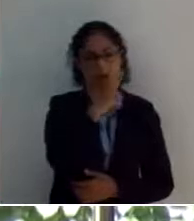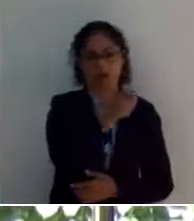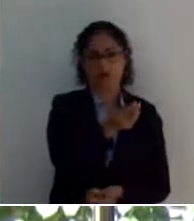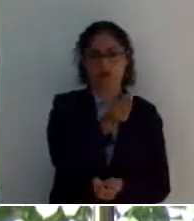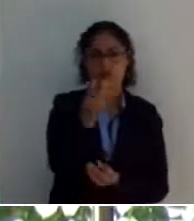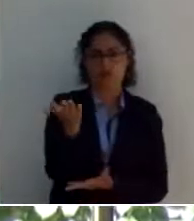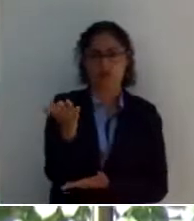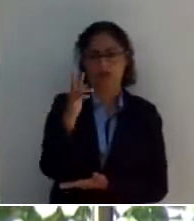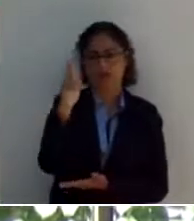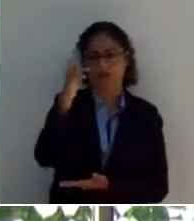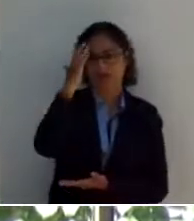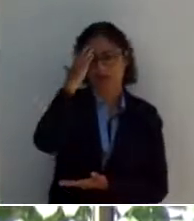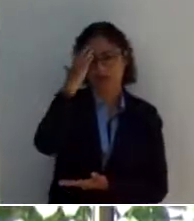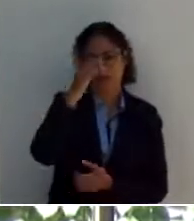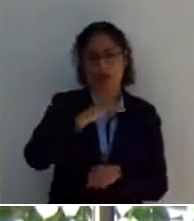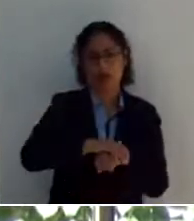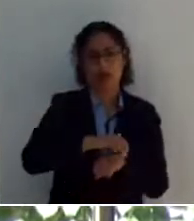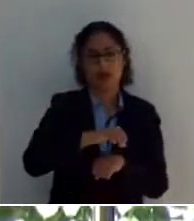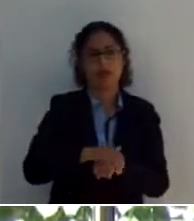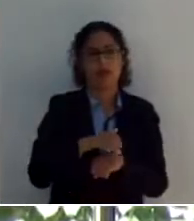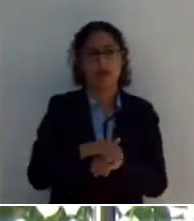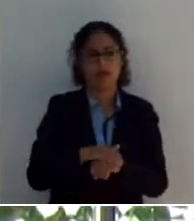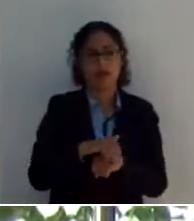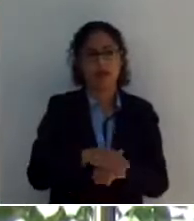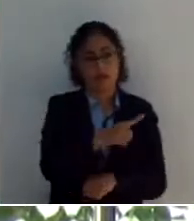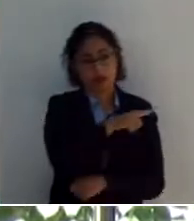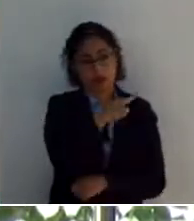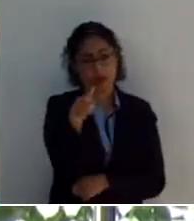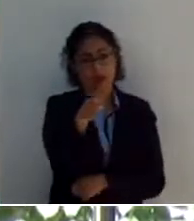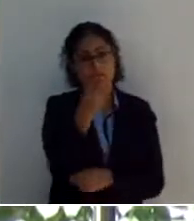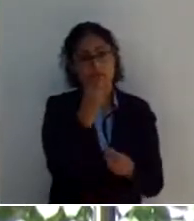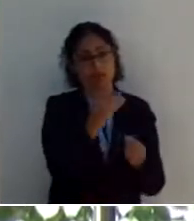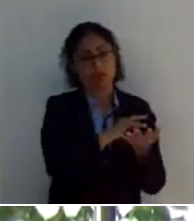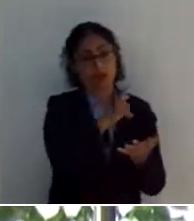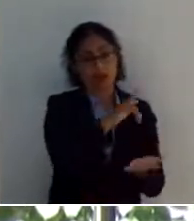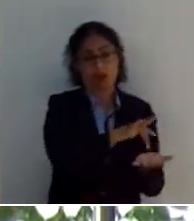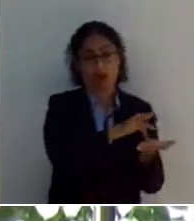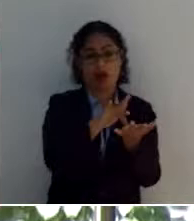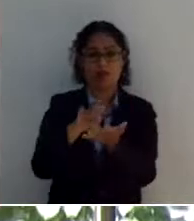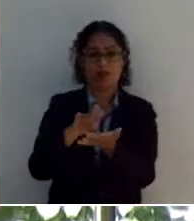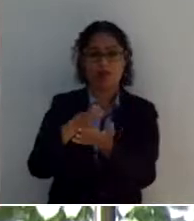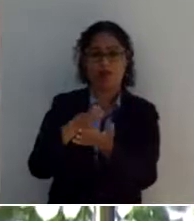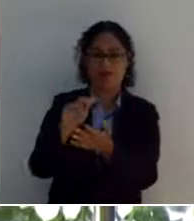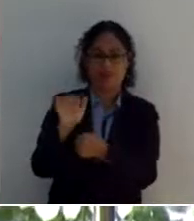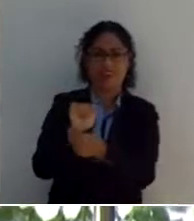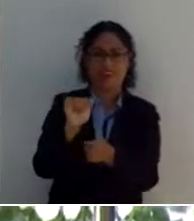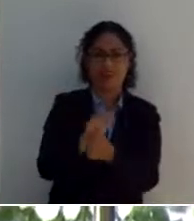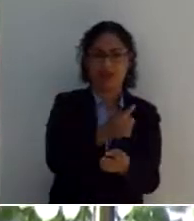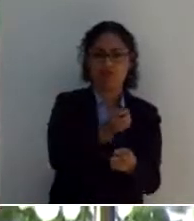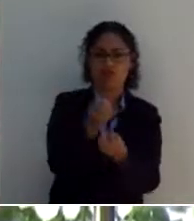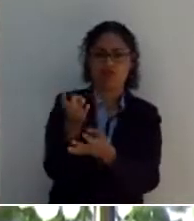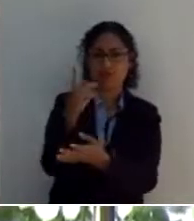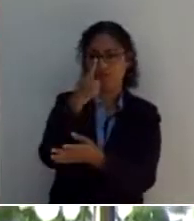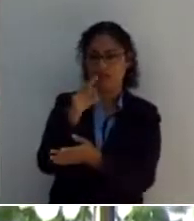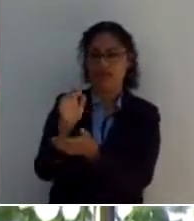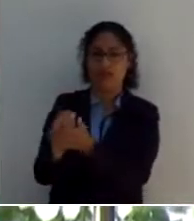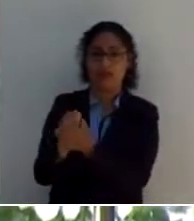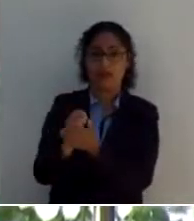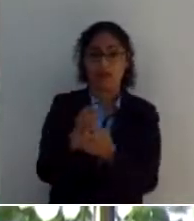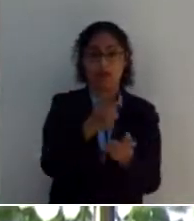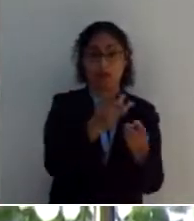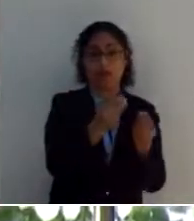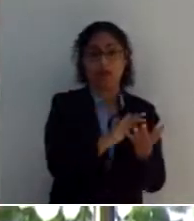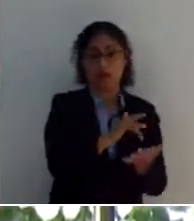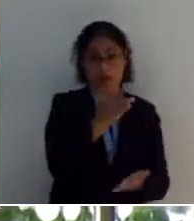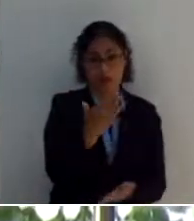su esfuerzo. A mis amigos de Apeán, Gabriel, muchas gracias por ese apoyo para un estímulo a los compañeros